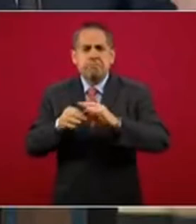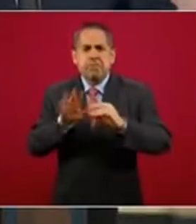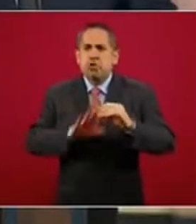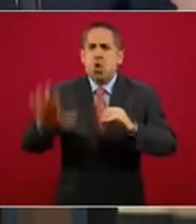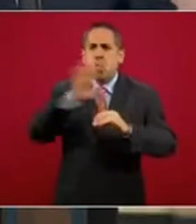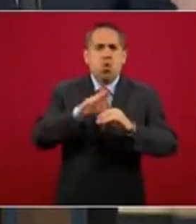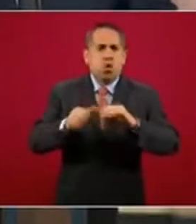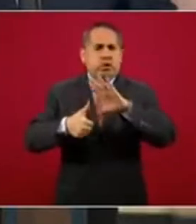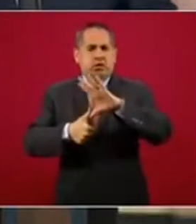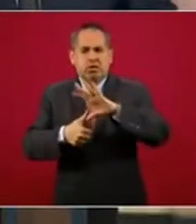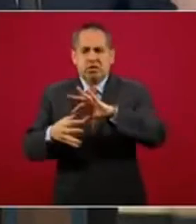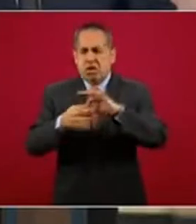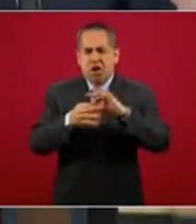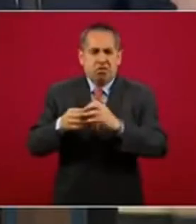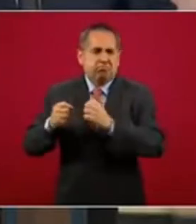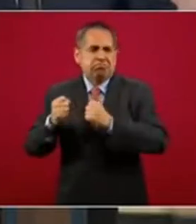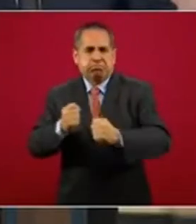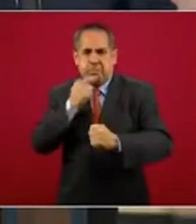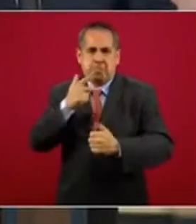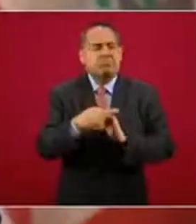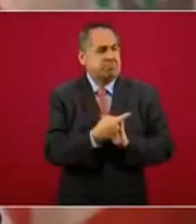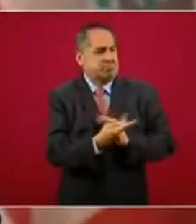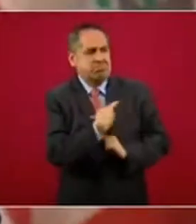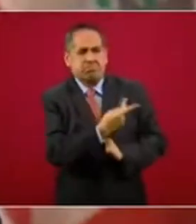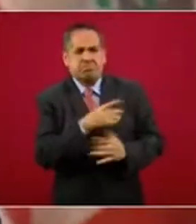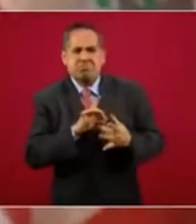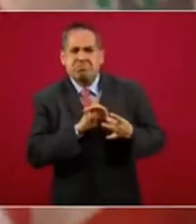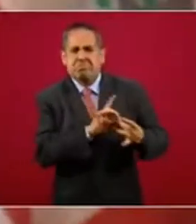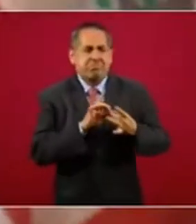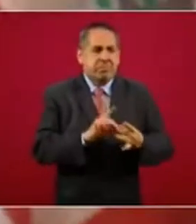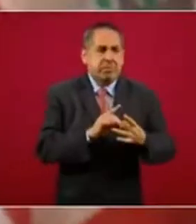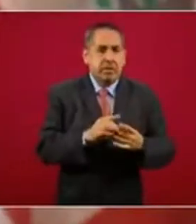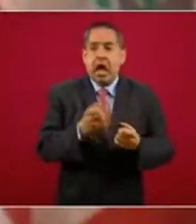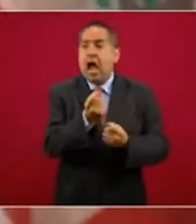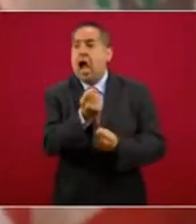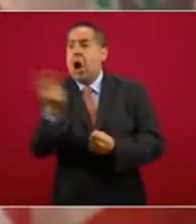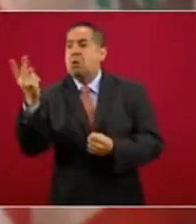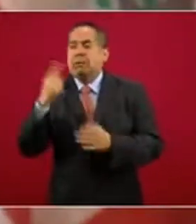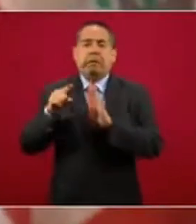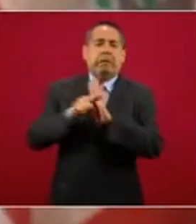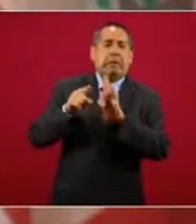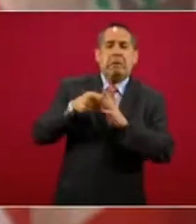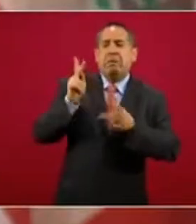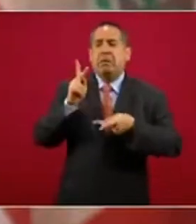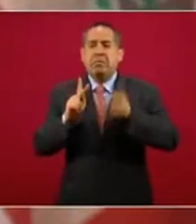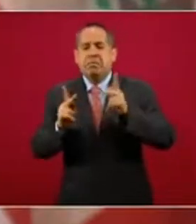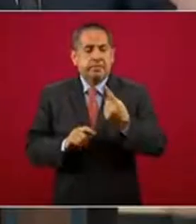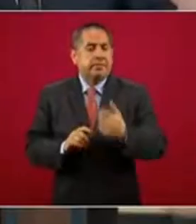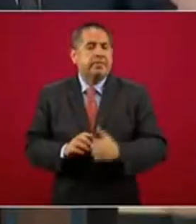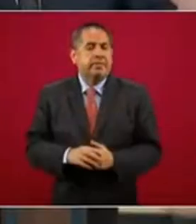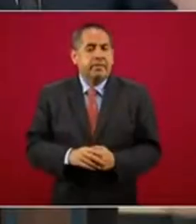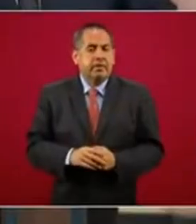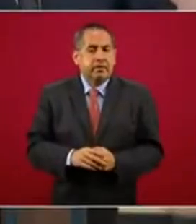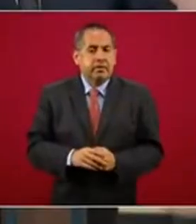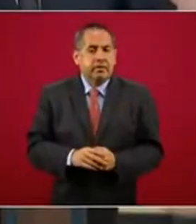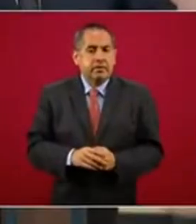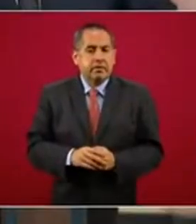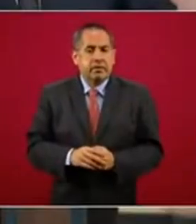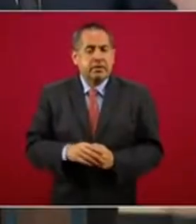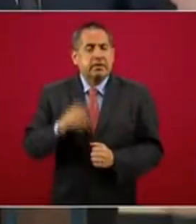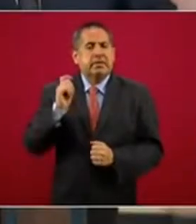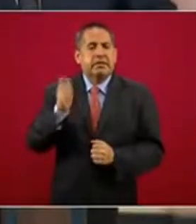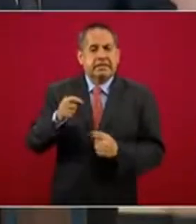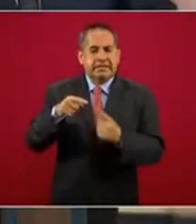el poder es que nos unamos los chicanos y los negros. ¿Por qué no besas mi hermoso camote blanco, pinche mapache? Es un trato